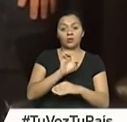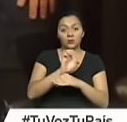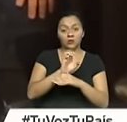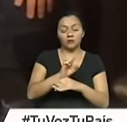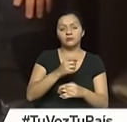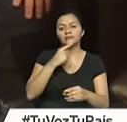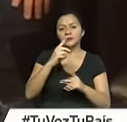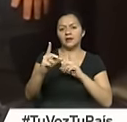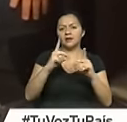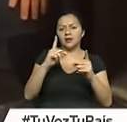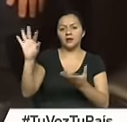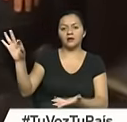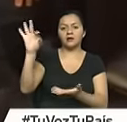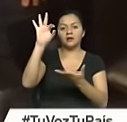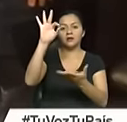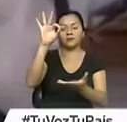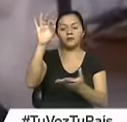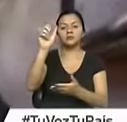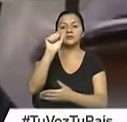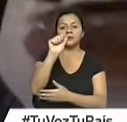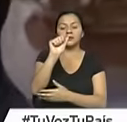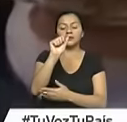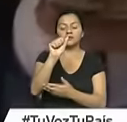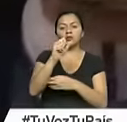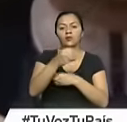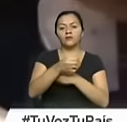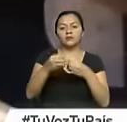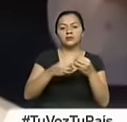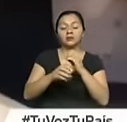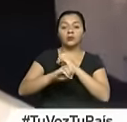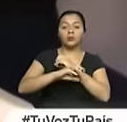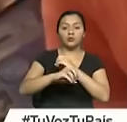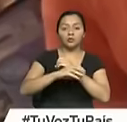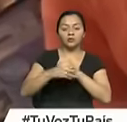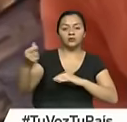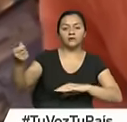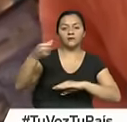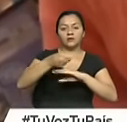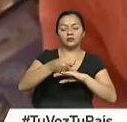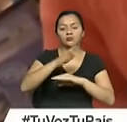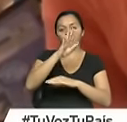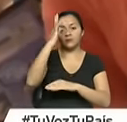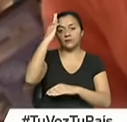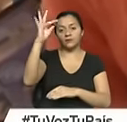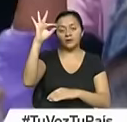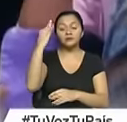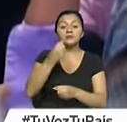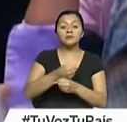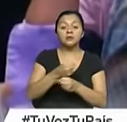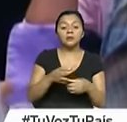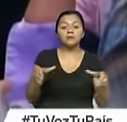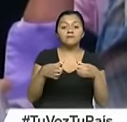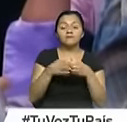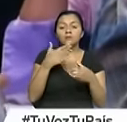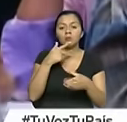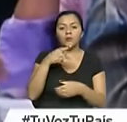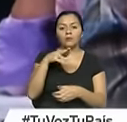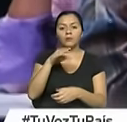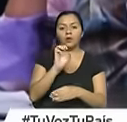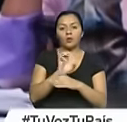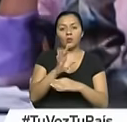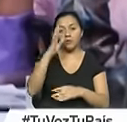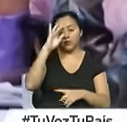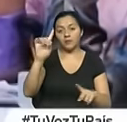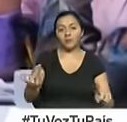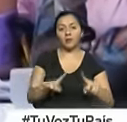dialogó con el representante de la Agencia de Promoción de Inversiones y Exportaciones de Francia, que trabaja en conjunto con ProEcuador en París